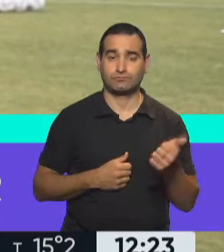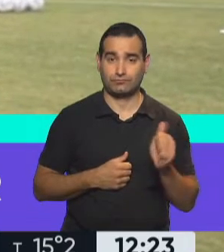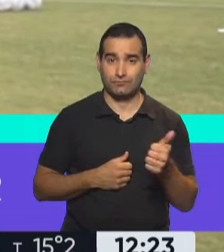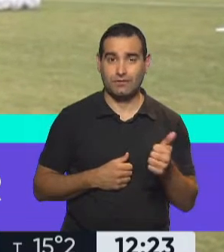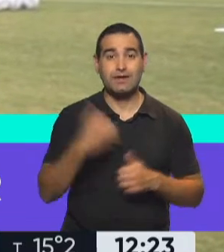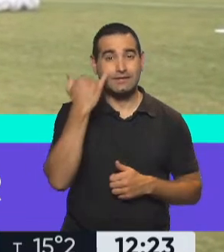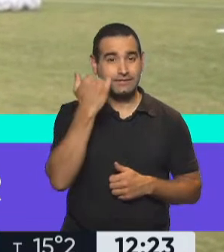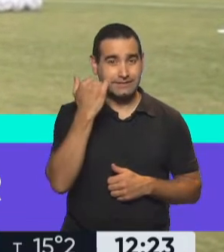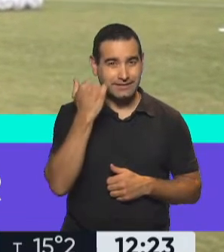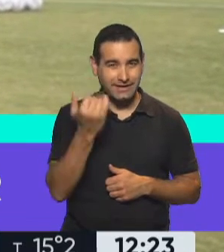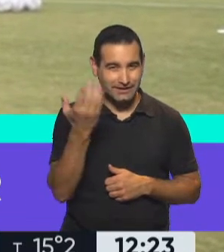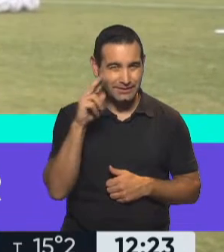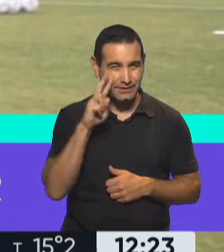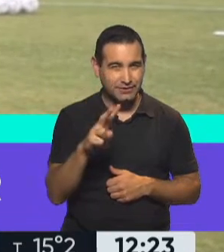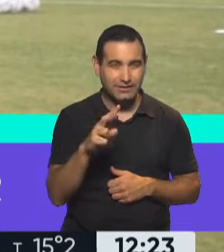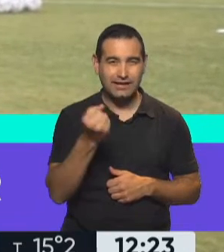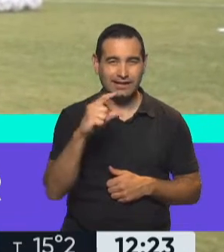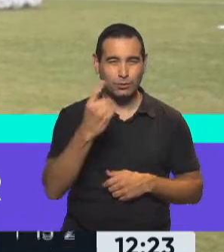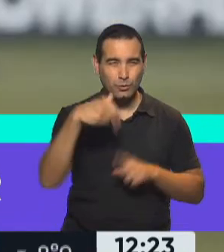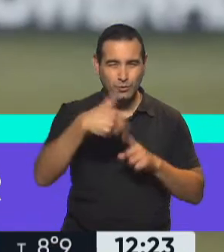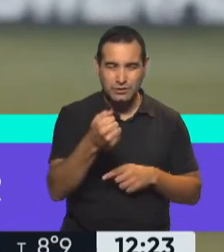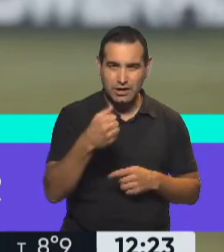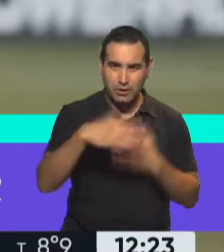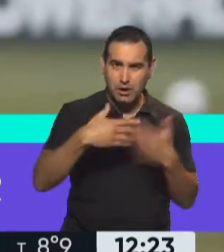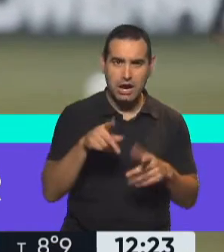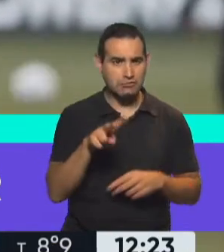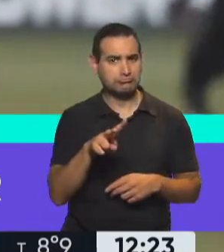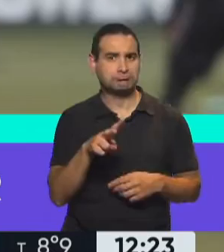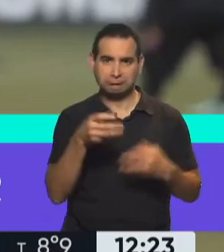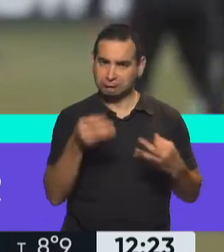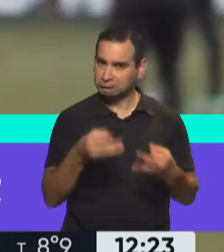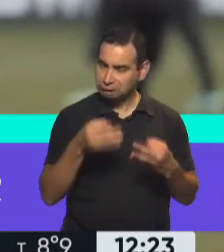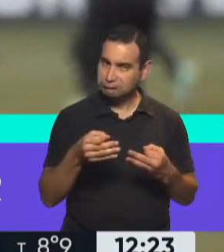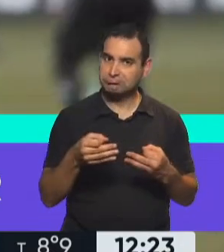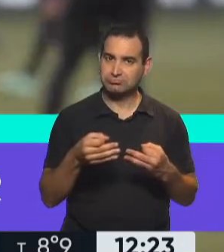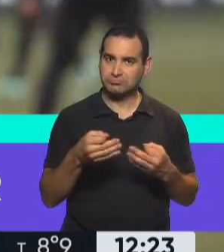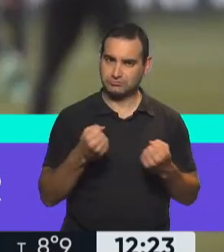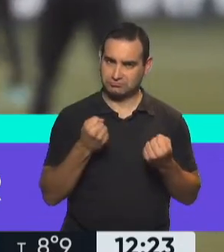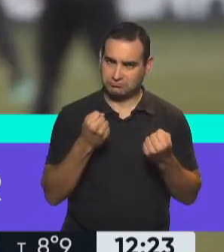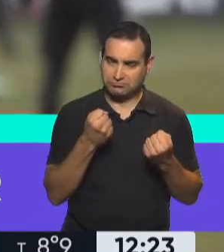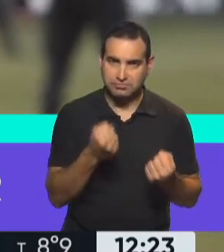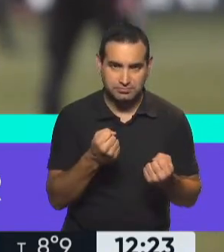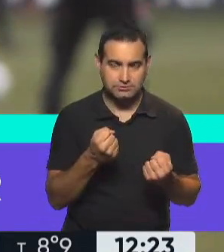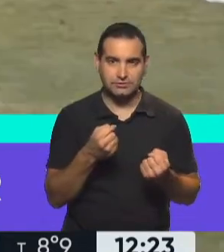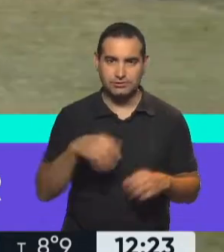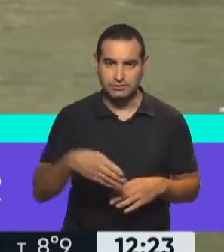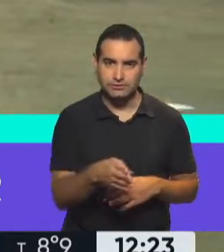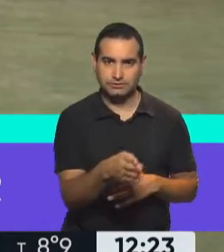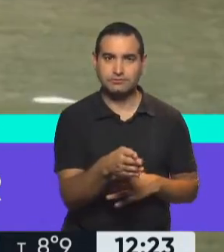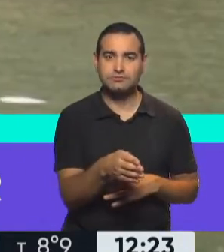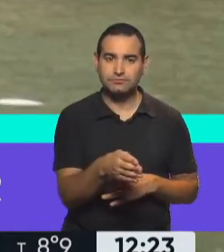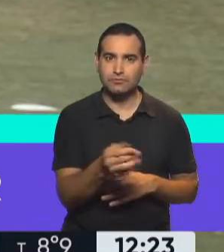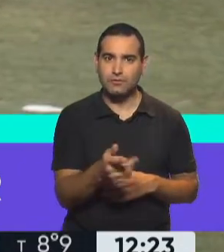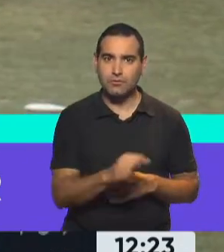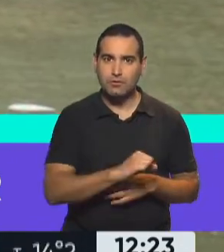de la performance que le vimos al huevo Acuña, de la manera que se proyecta, de la manera que va al frente, de la manera que llega a posición